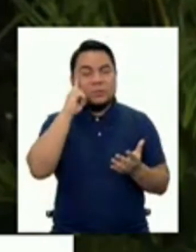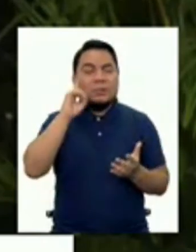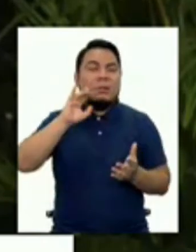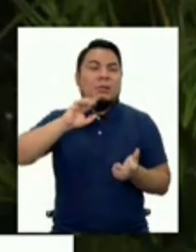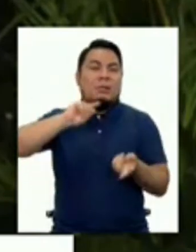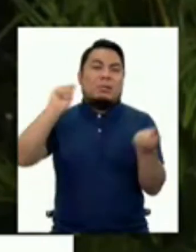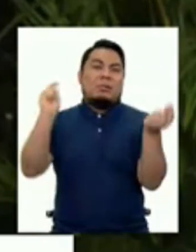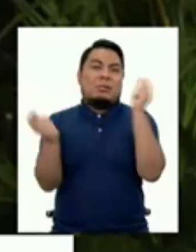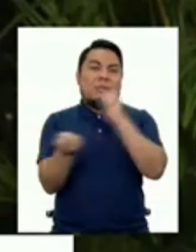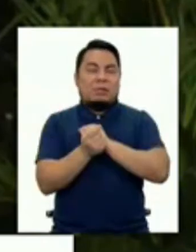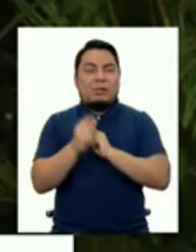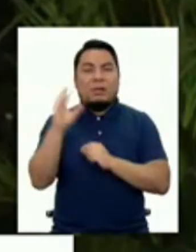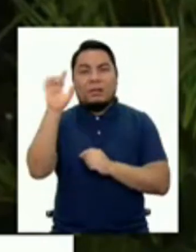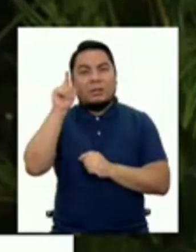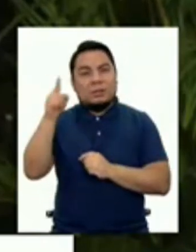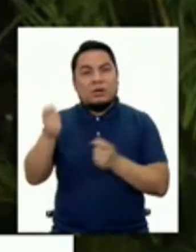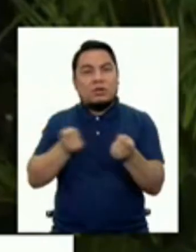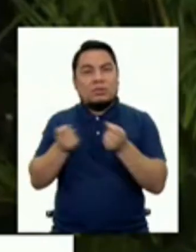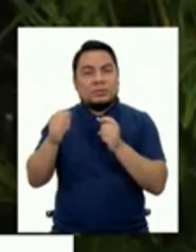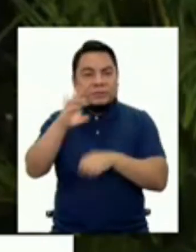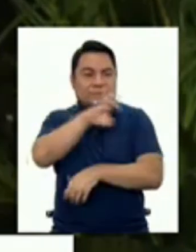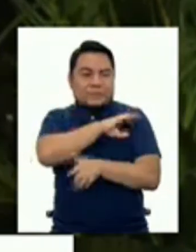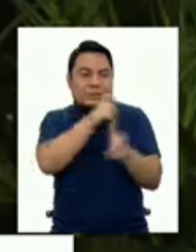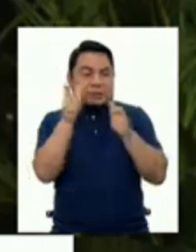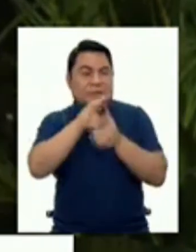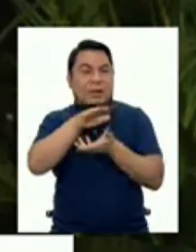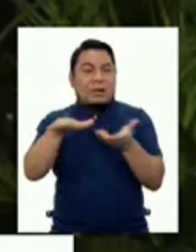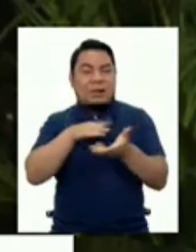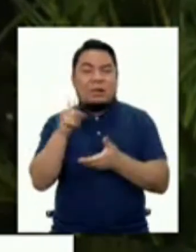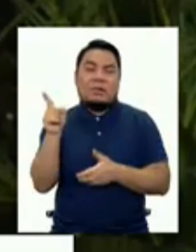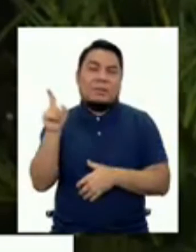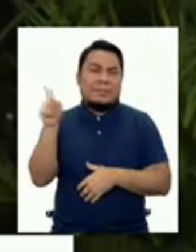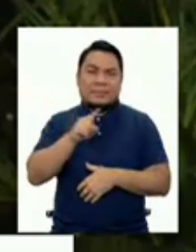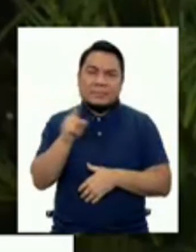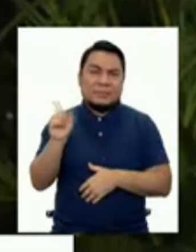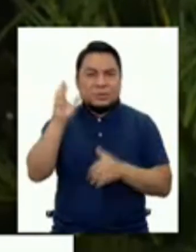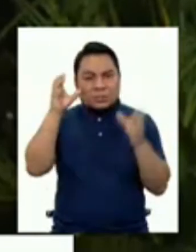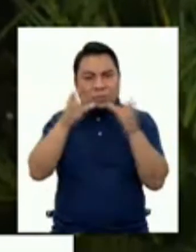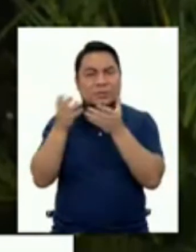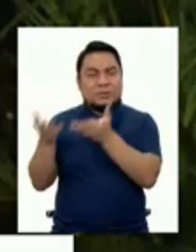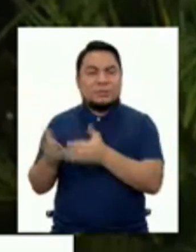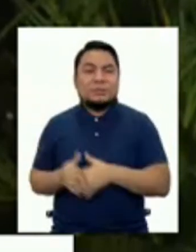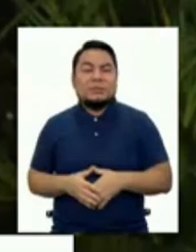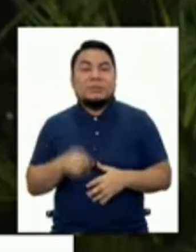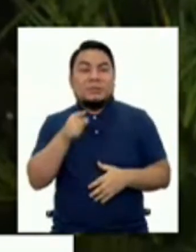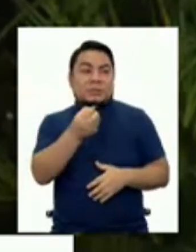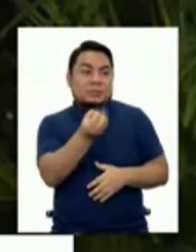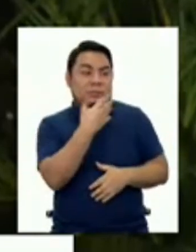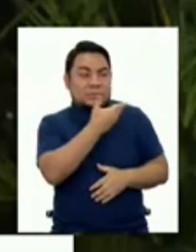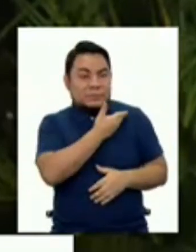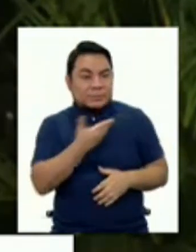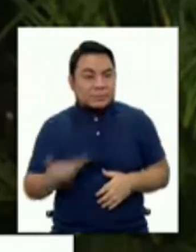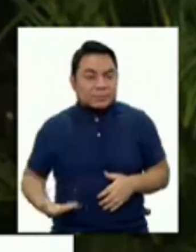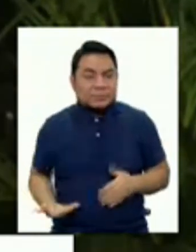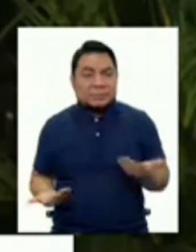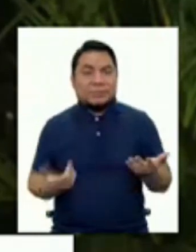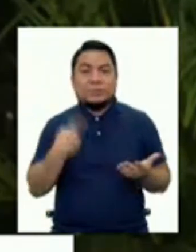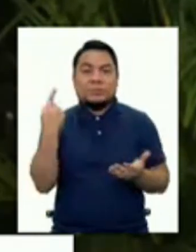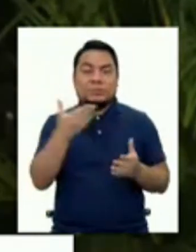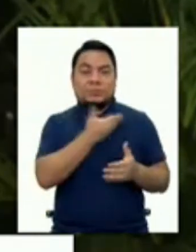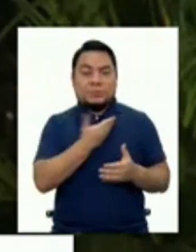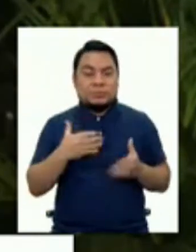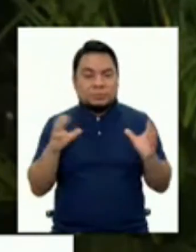distorsionen estas potestades de control y fiscalización que tiene particularmente el Congreso. Como usted bien enfatizó, señor presidente, como